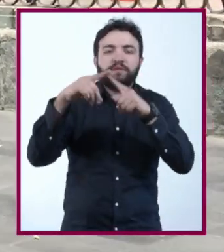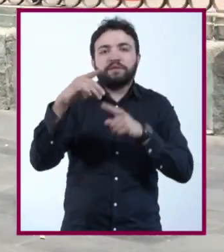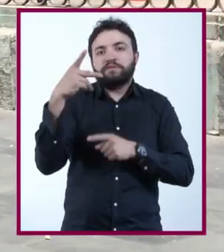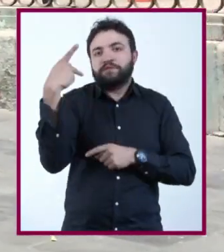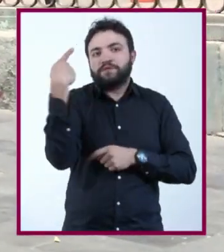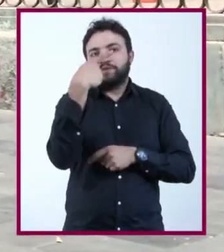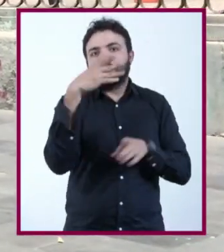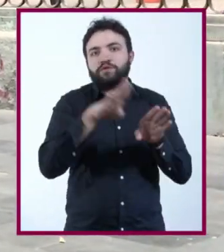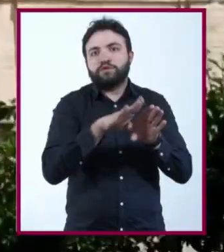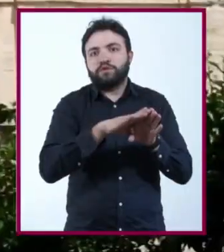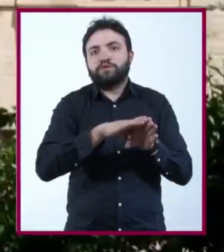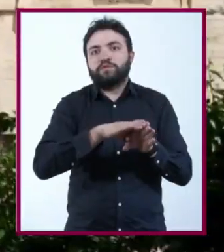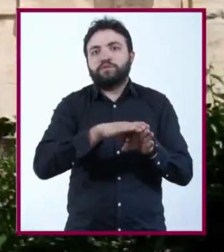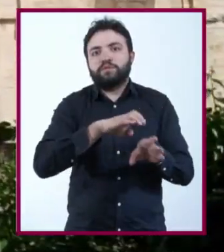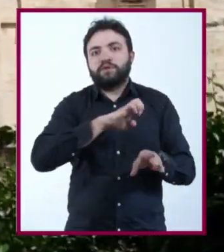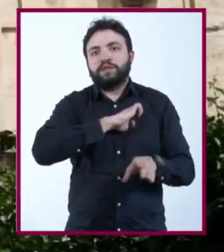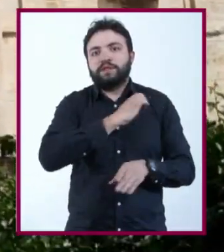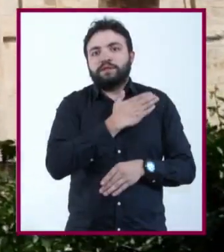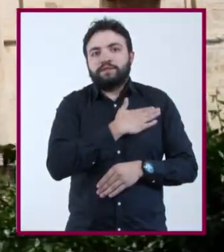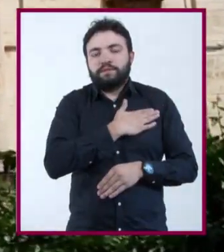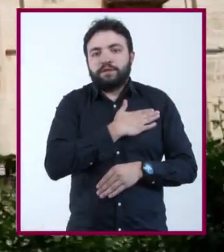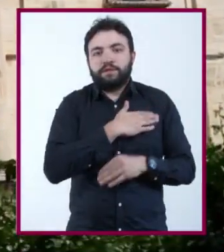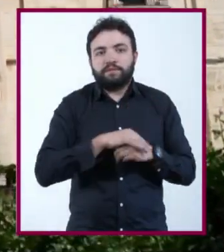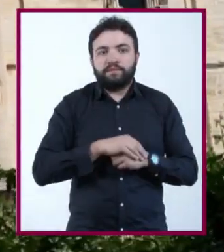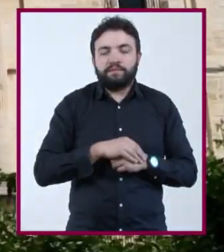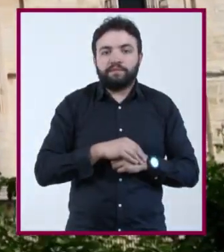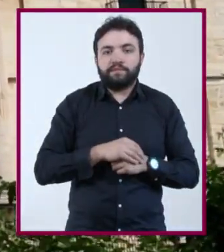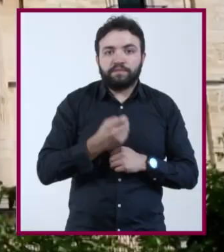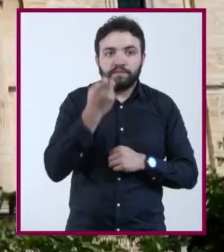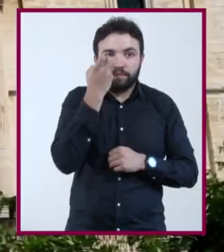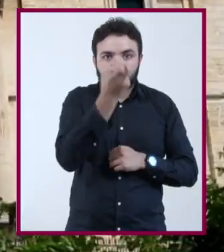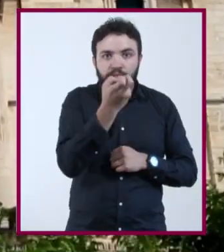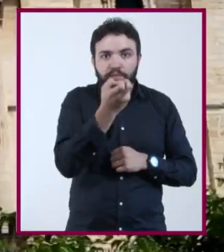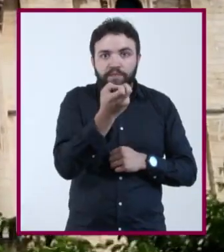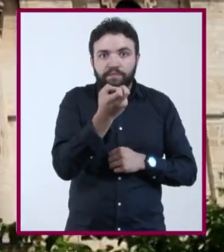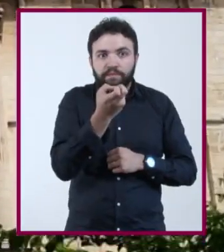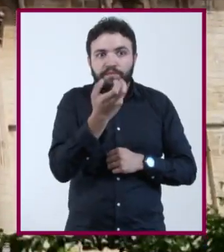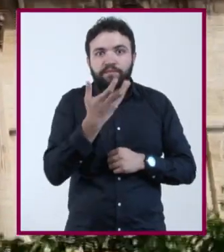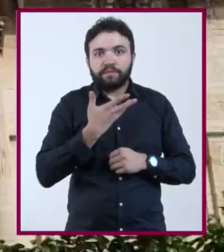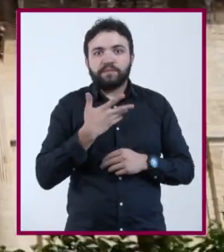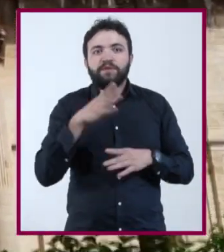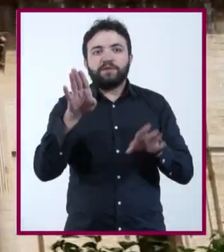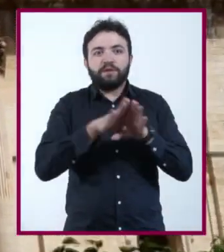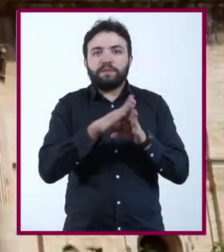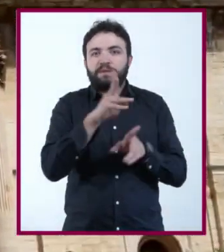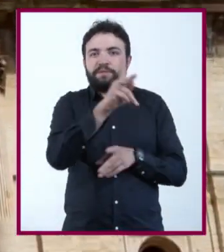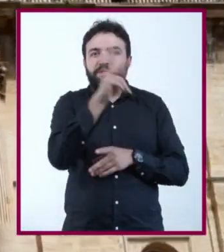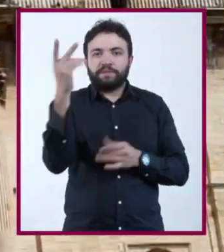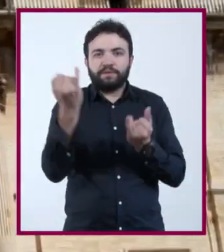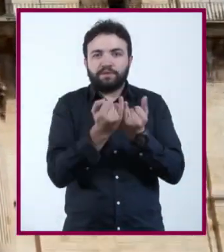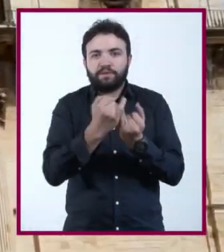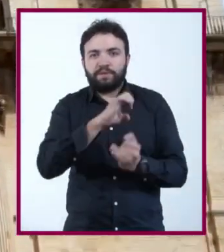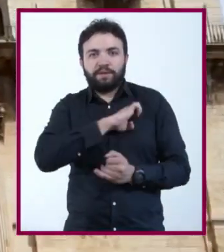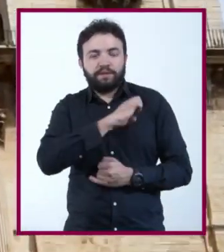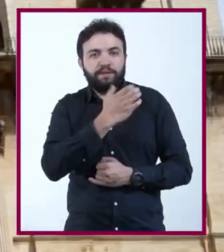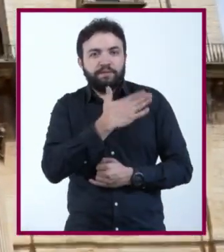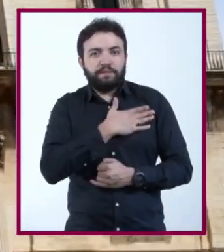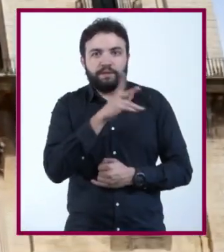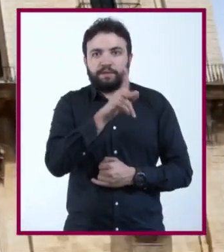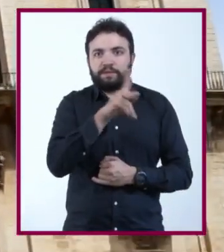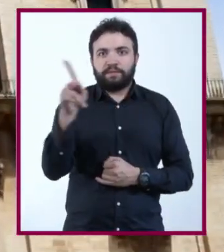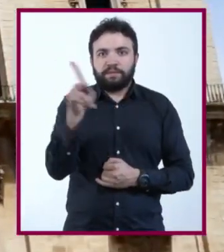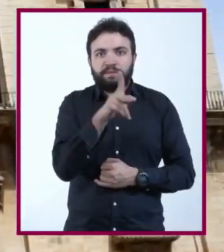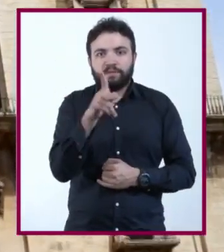las catedrales españolas. De hecho, esta catedral está basada en la Catedral de Jaén, en Andalucía.